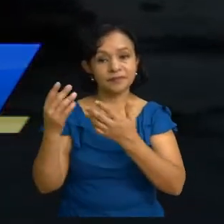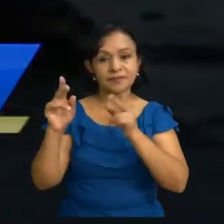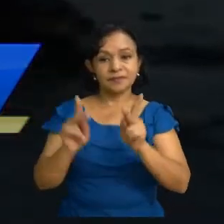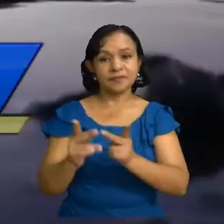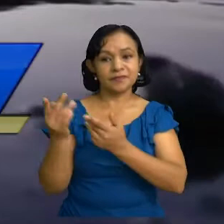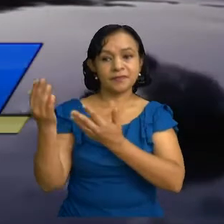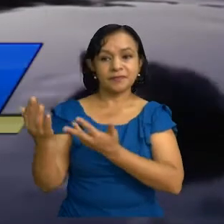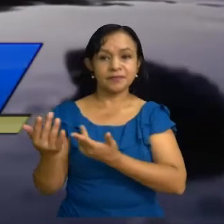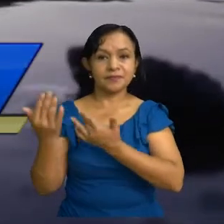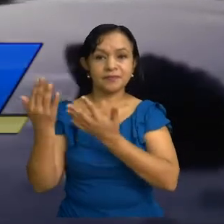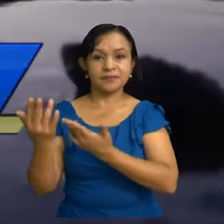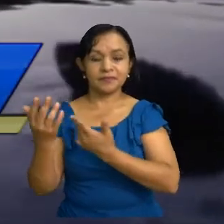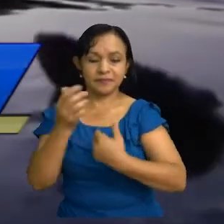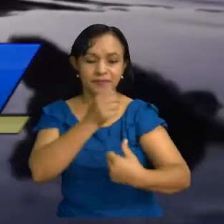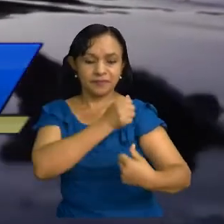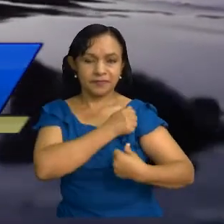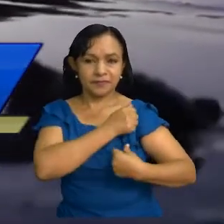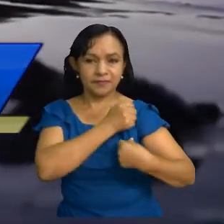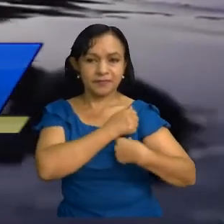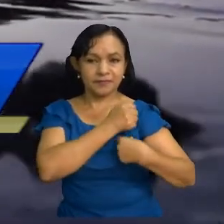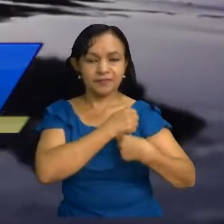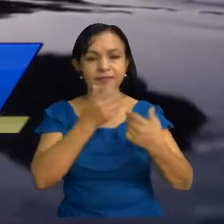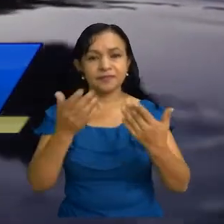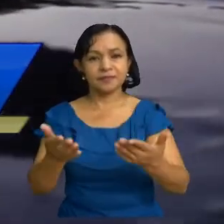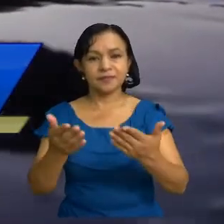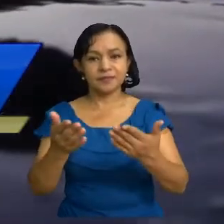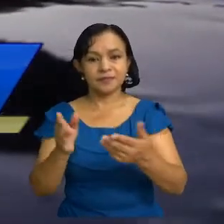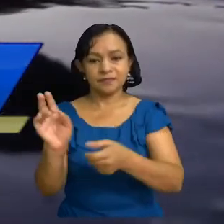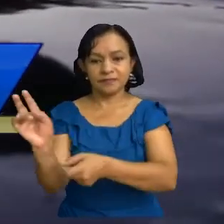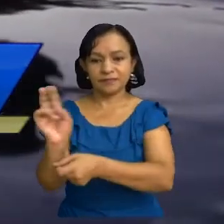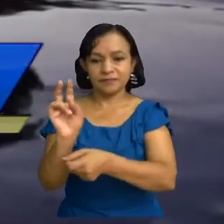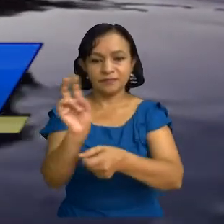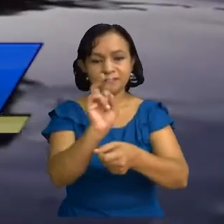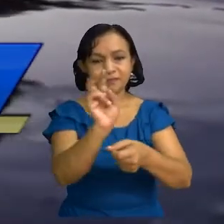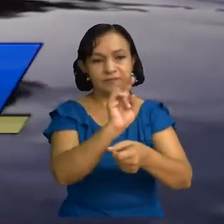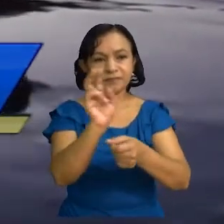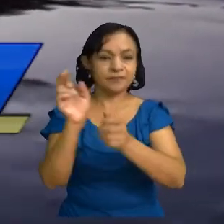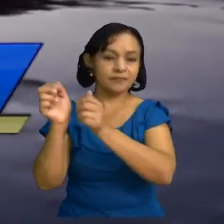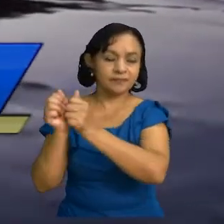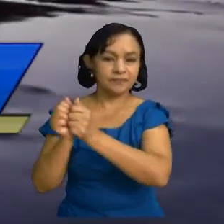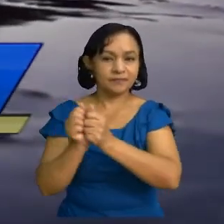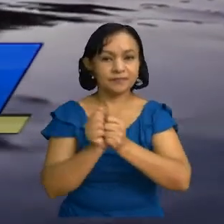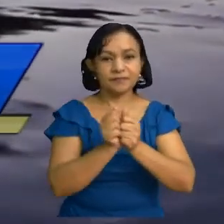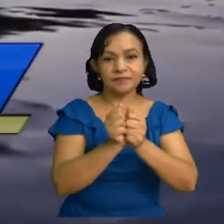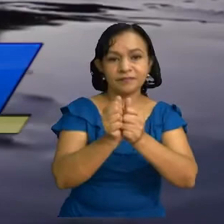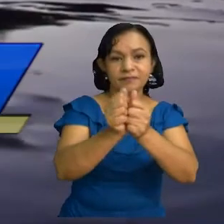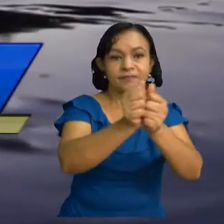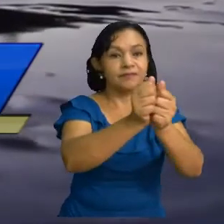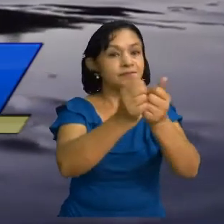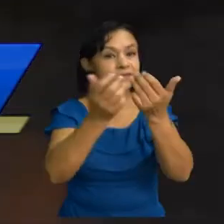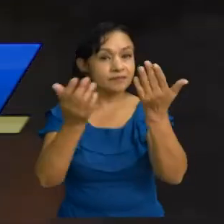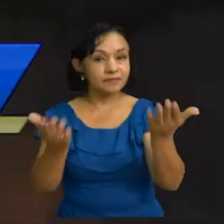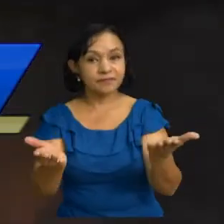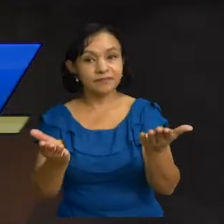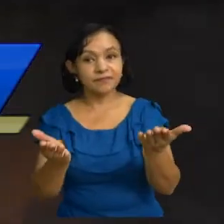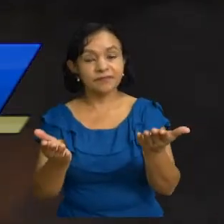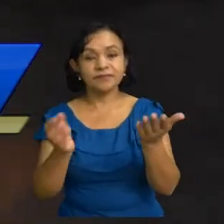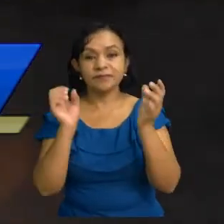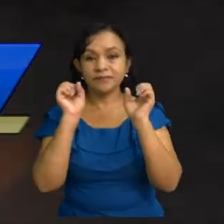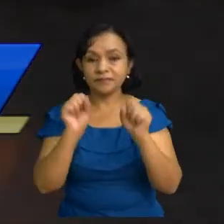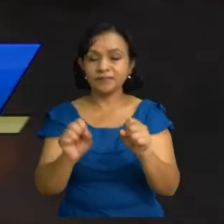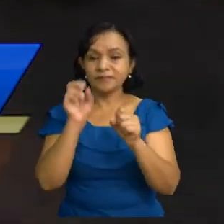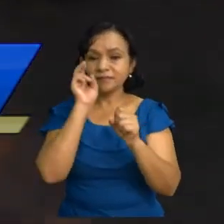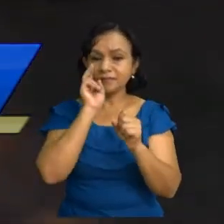nuestros hermanos del ejército con los guardias del área protegida del ministerio y por supuesto ya puedes